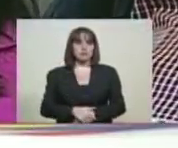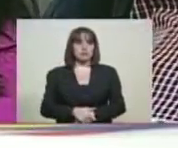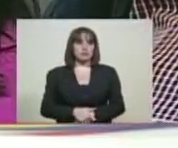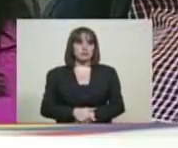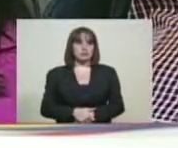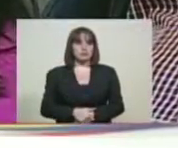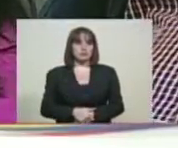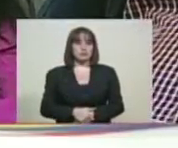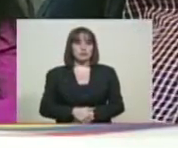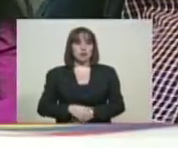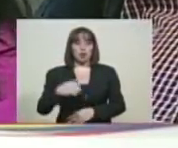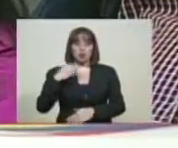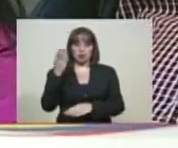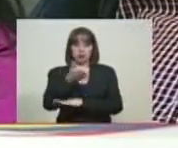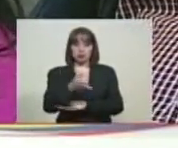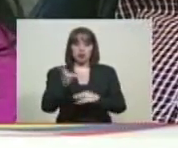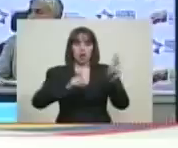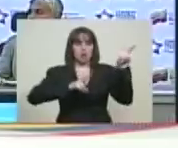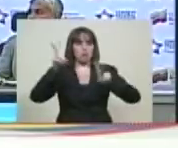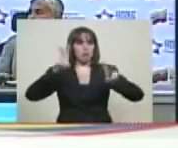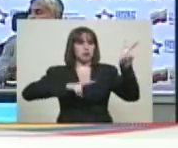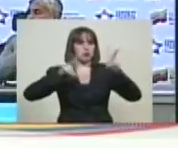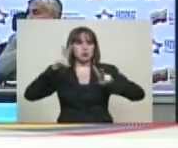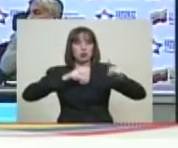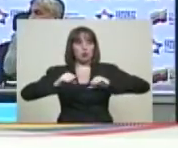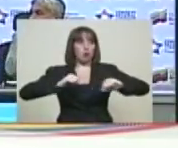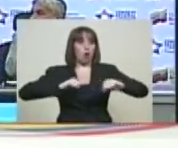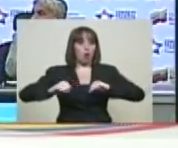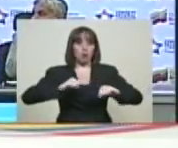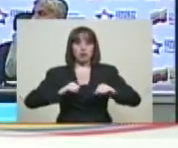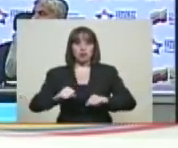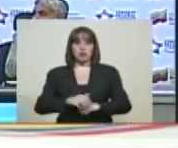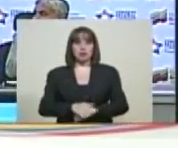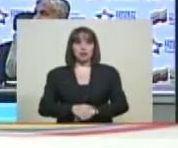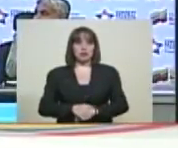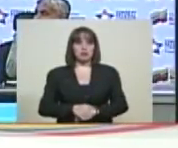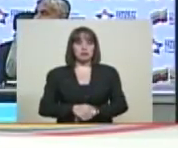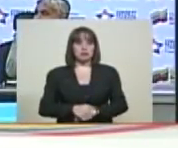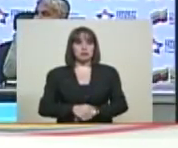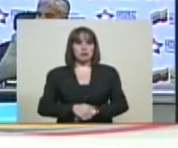en una exposición ovina caprina